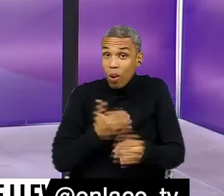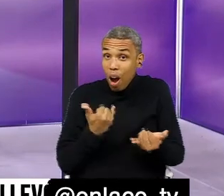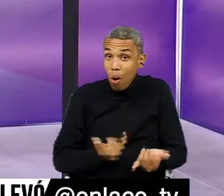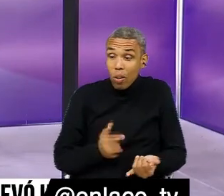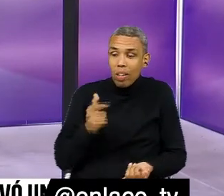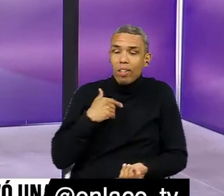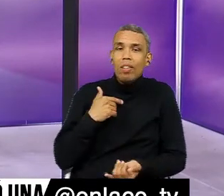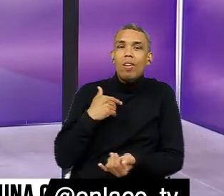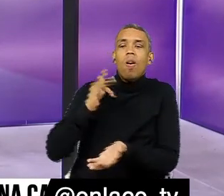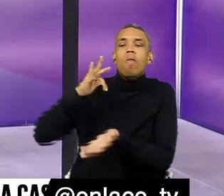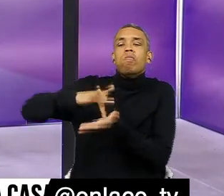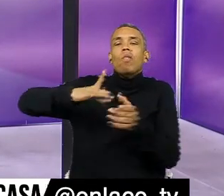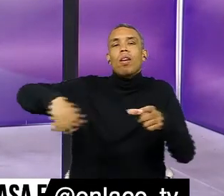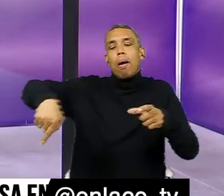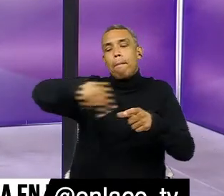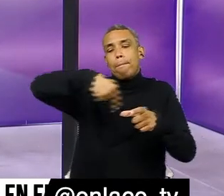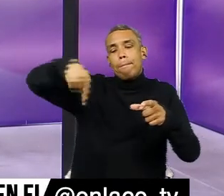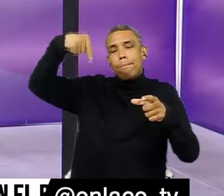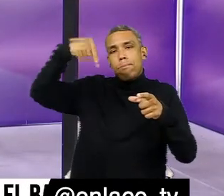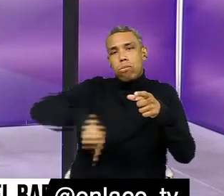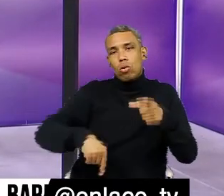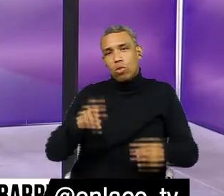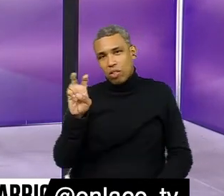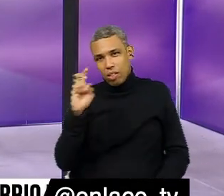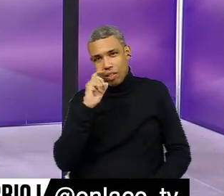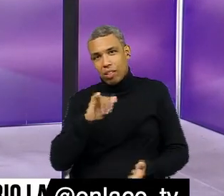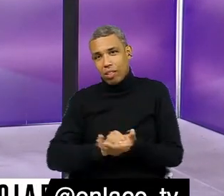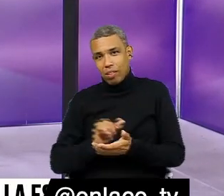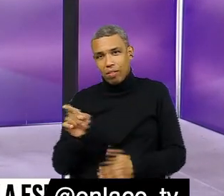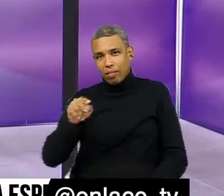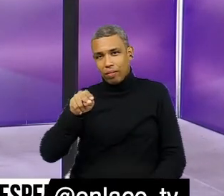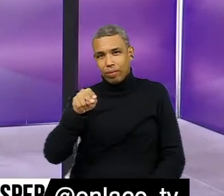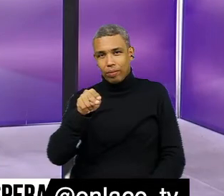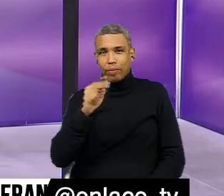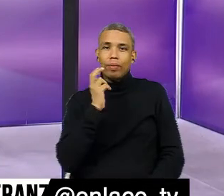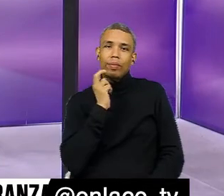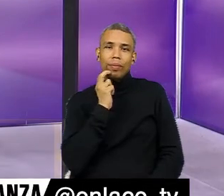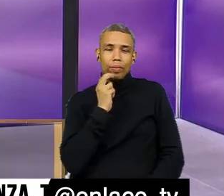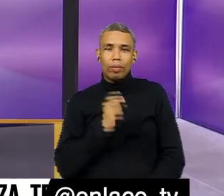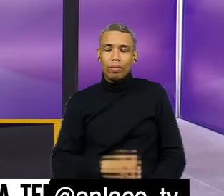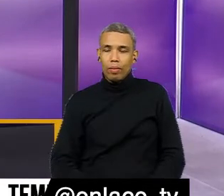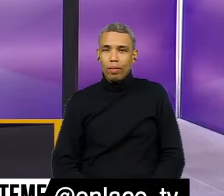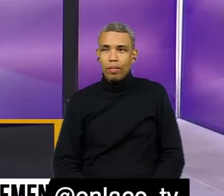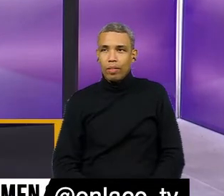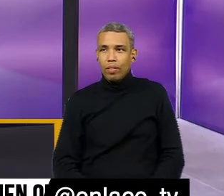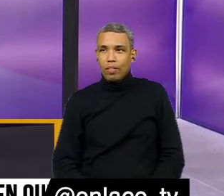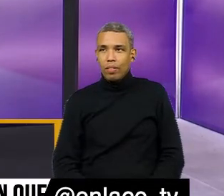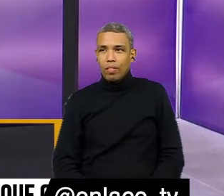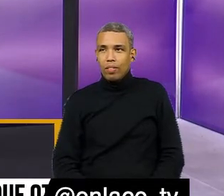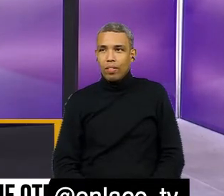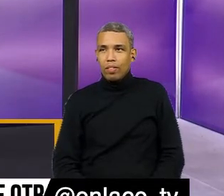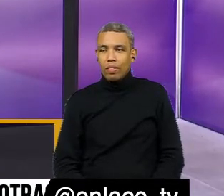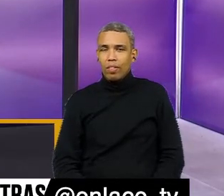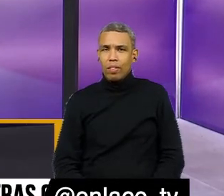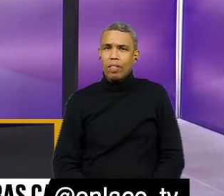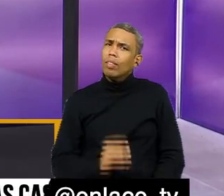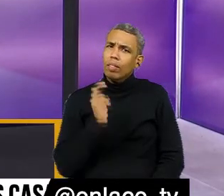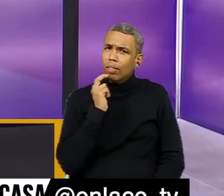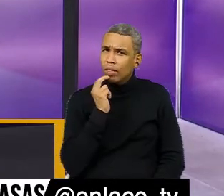y las inquietudes de la comunidad frente a esta situación. El llamado persiste entonces, Neila, a las autoridades para que reparen